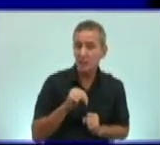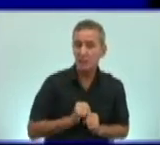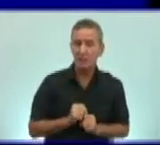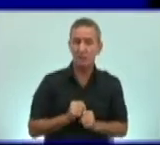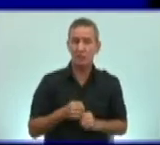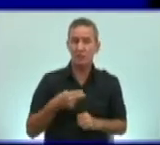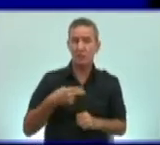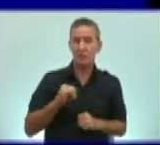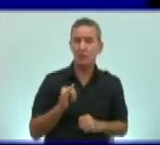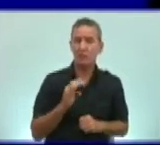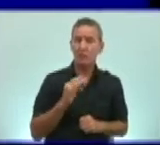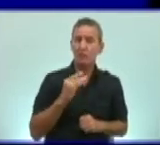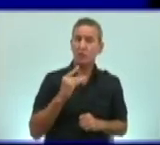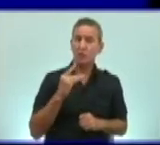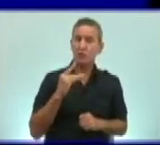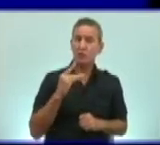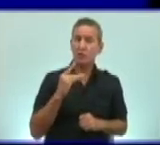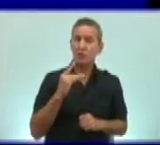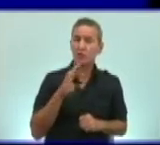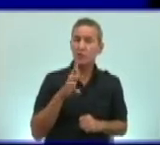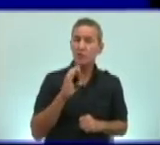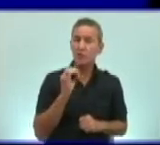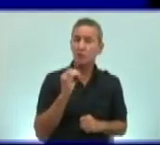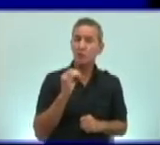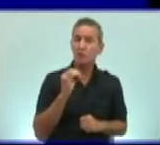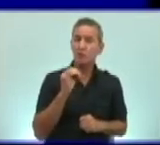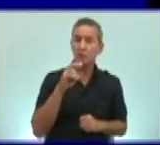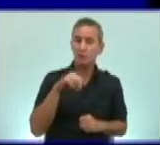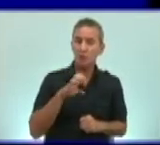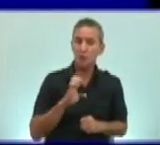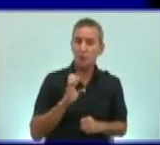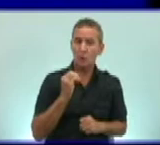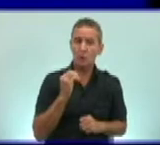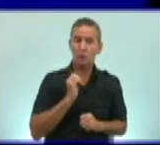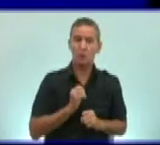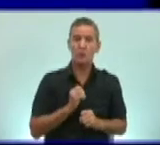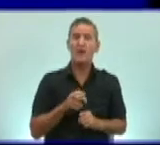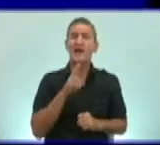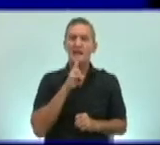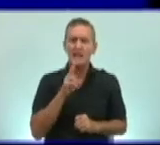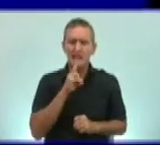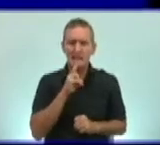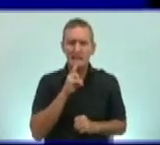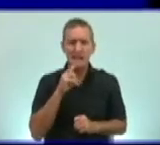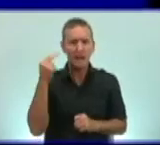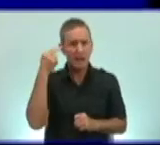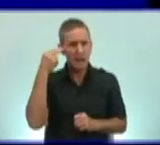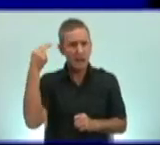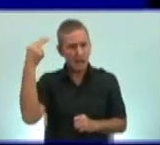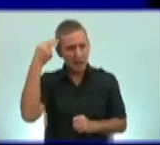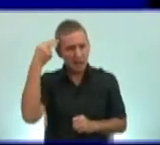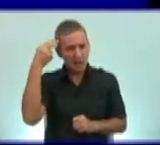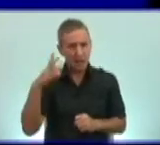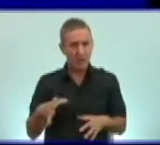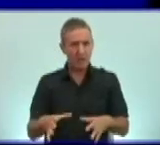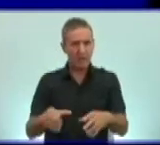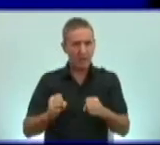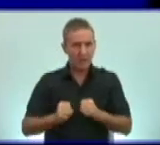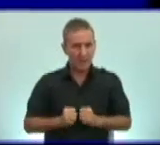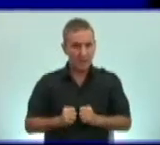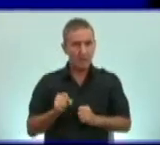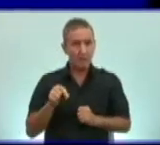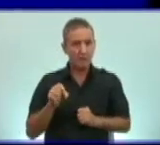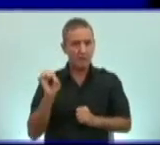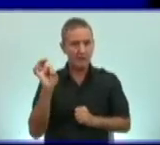porque al agua, que es neutra, llega un protón hidrógeno, porque el agua tiene la capacidad de aceptar este protón hidrógeno, que es una carga